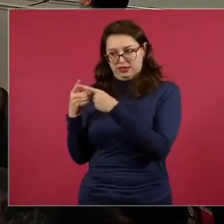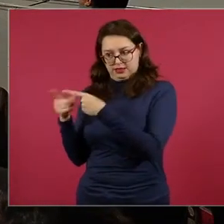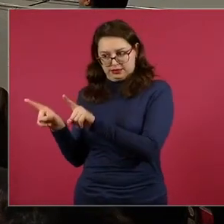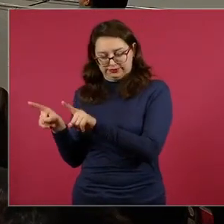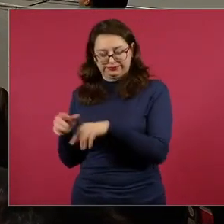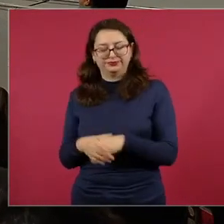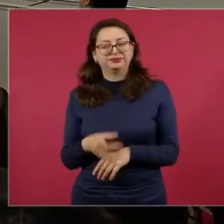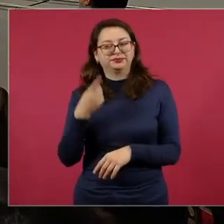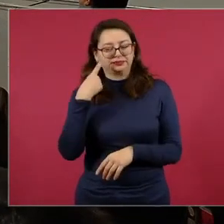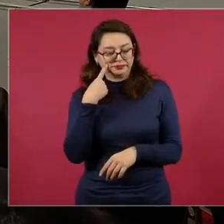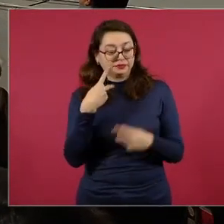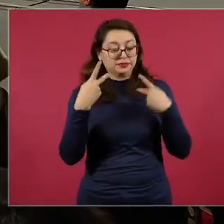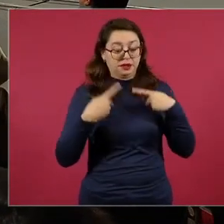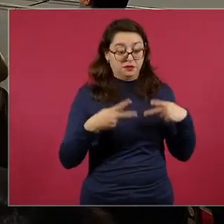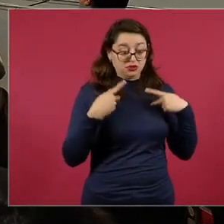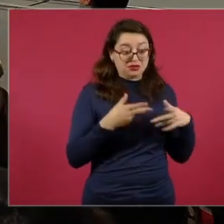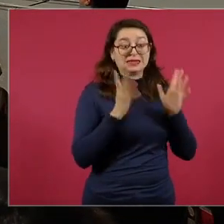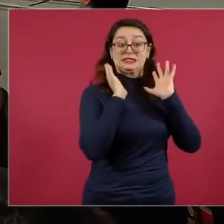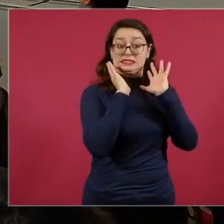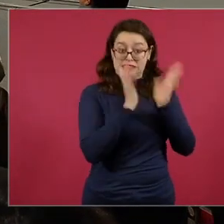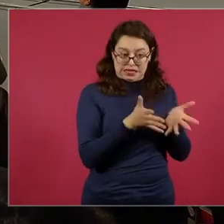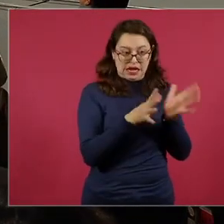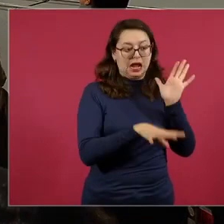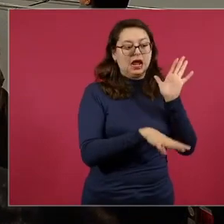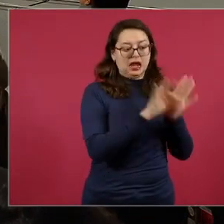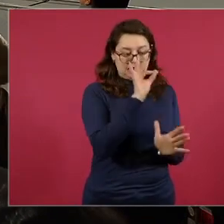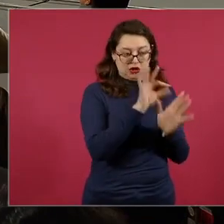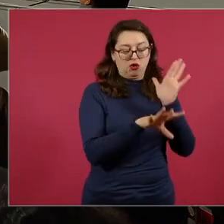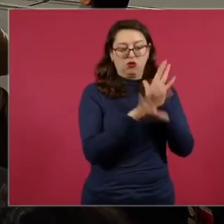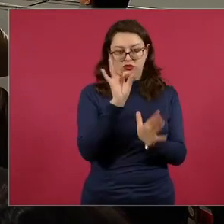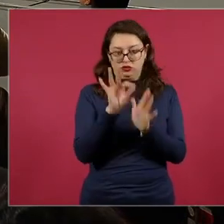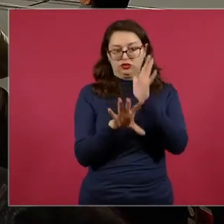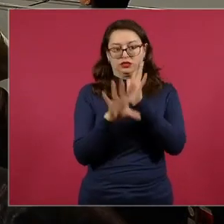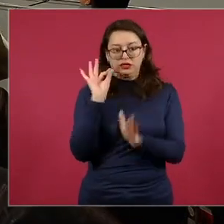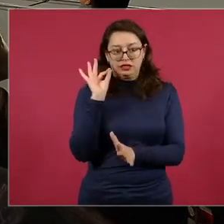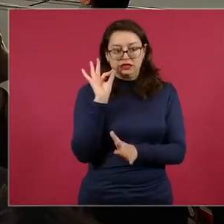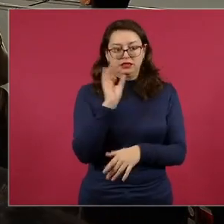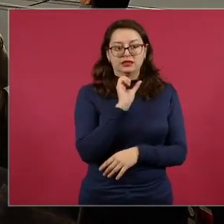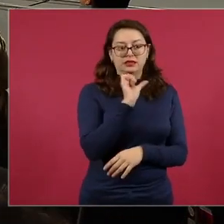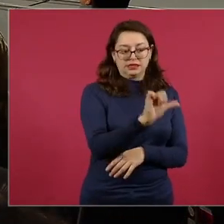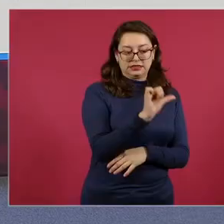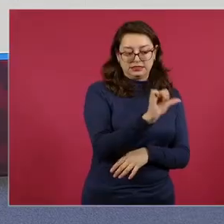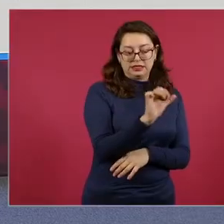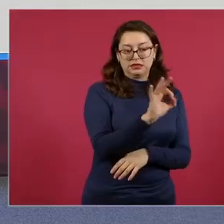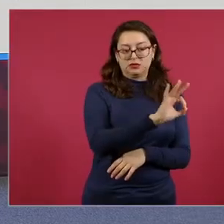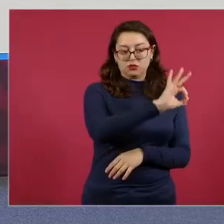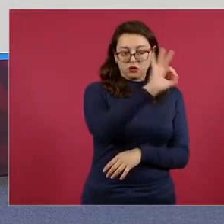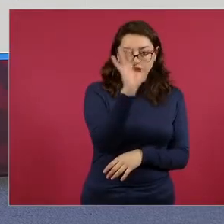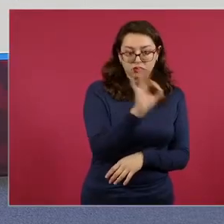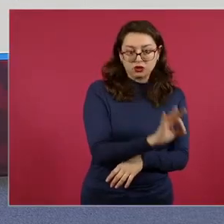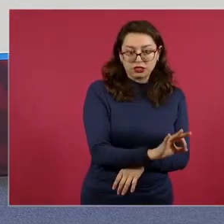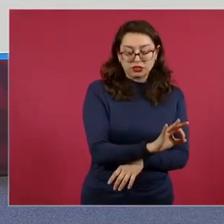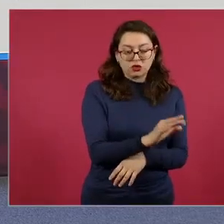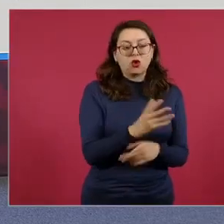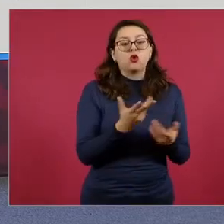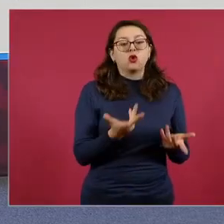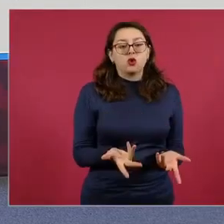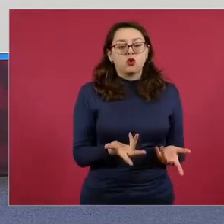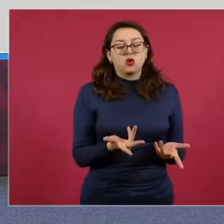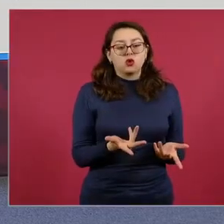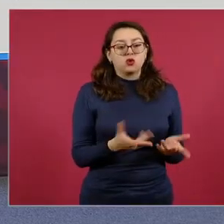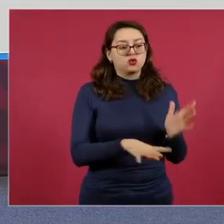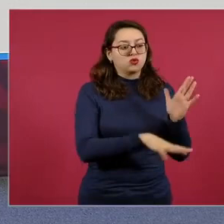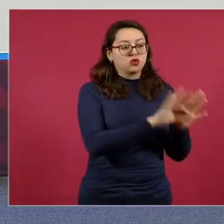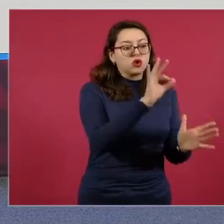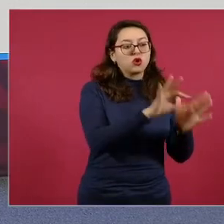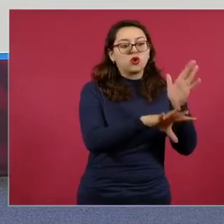caso de las personas localizadas, también hablábamos hace unos días que estos los hemos podido localizar